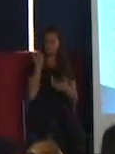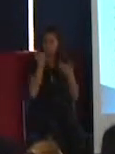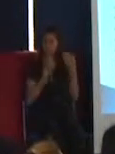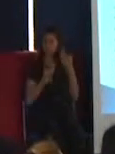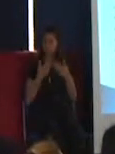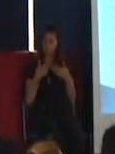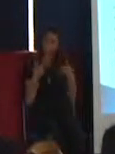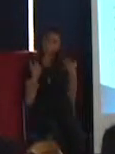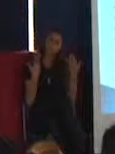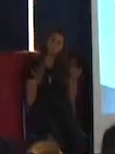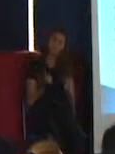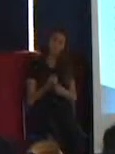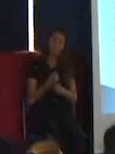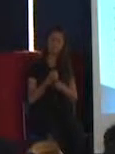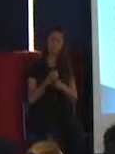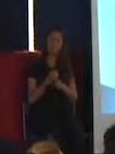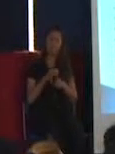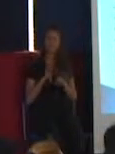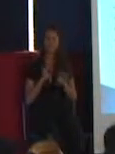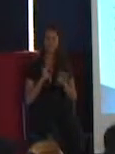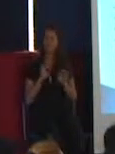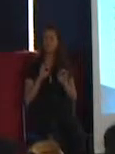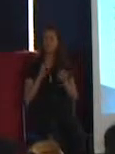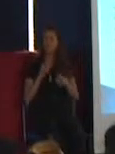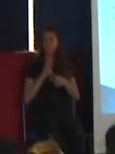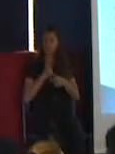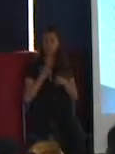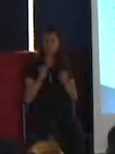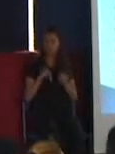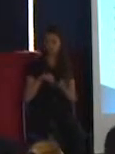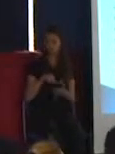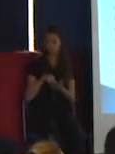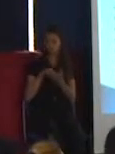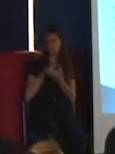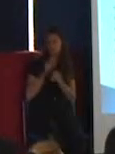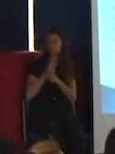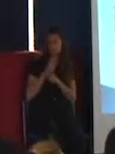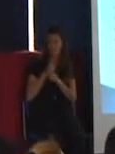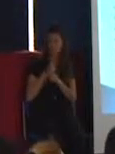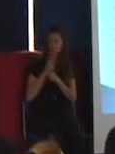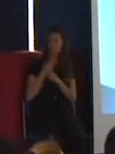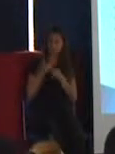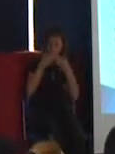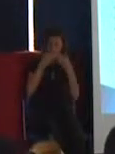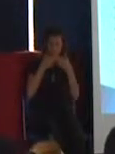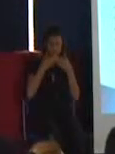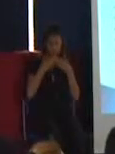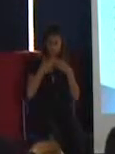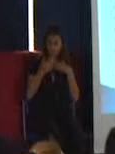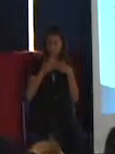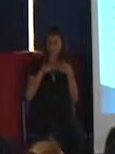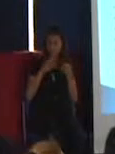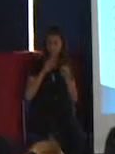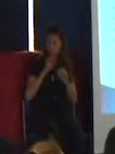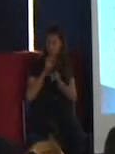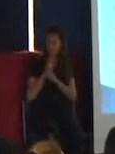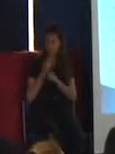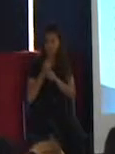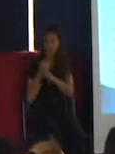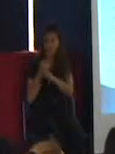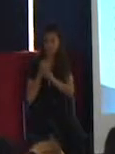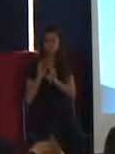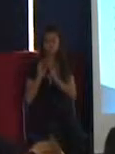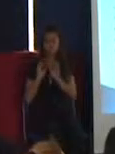a trabajar o cómo nos pueden ofrecer a nosotros un trabajo en donde con nuestra discapacidad le sirvamos al Estado.